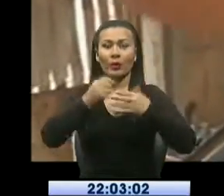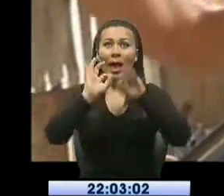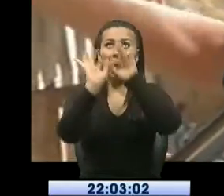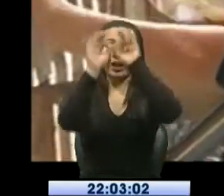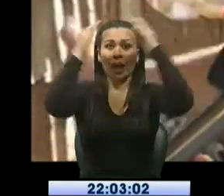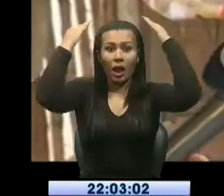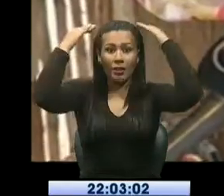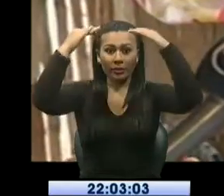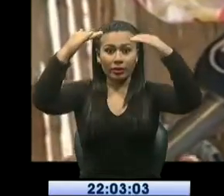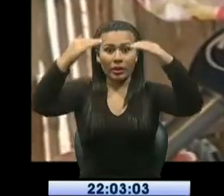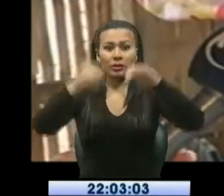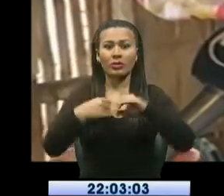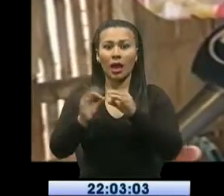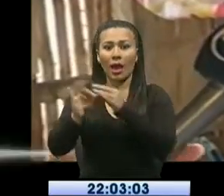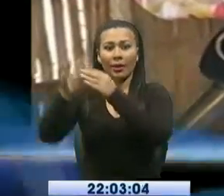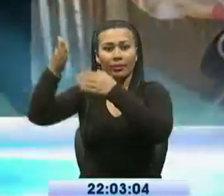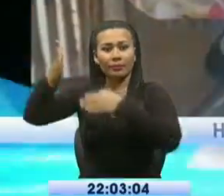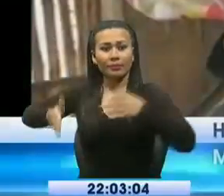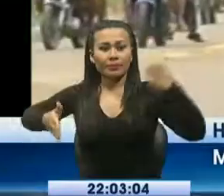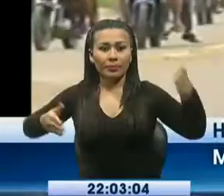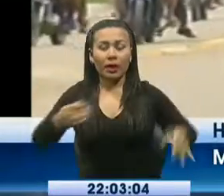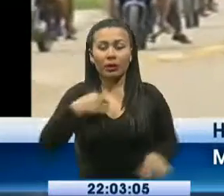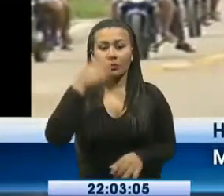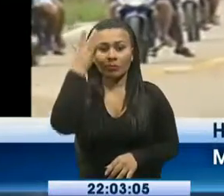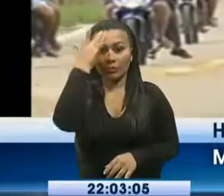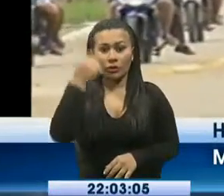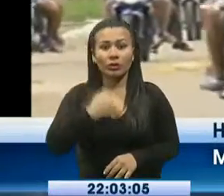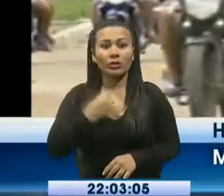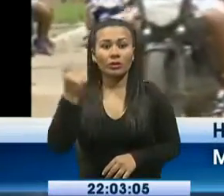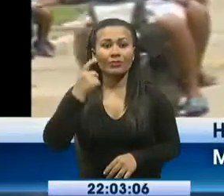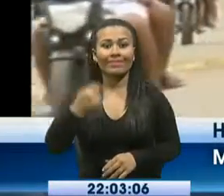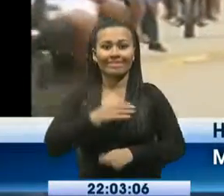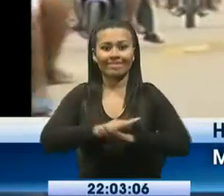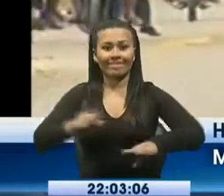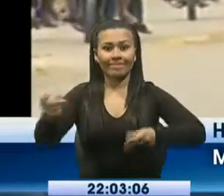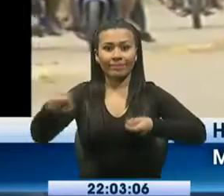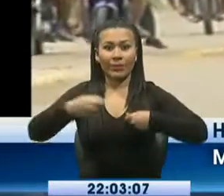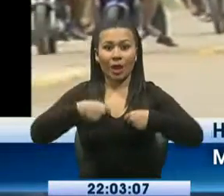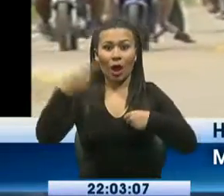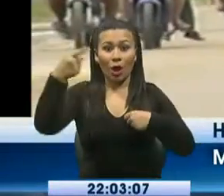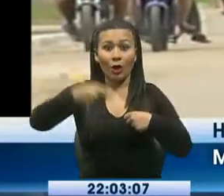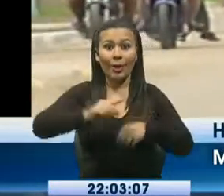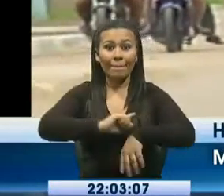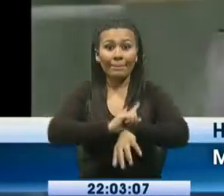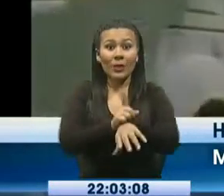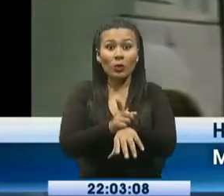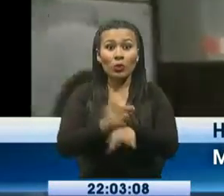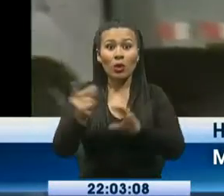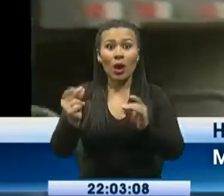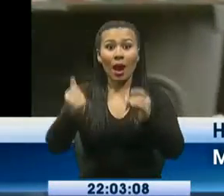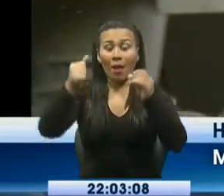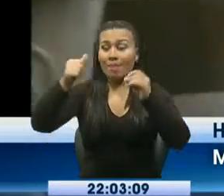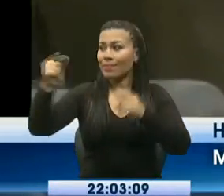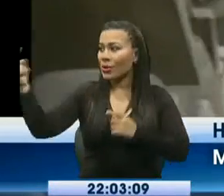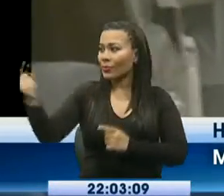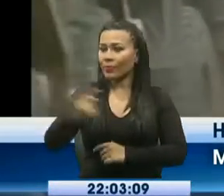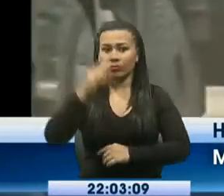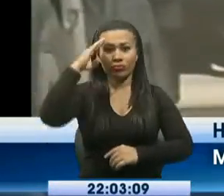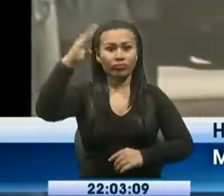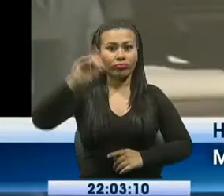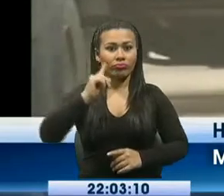casa, medio arreglarla, que me ayuden algo, que eso es lo que necesito. Tras la nueva disposición, en cuestión de minutos, aparecieron los